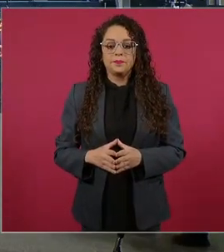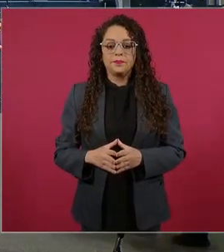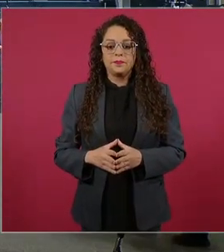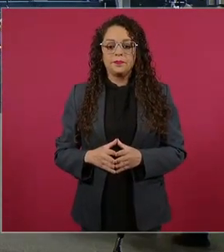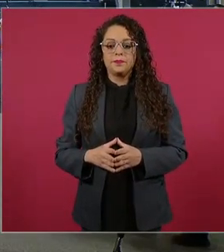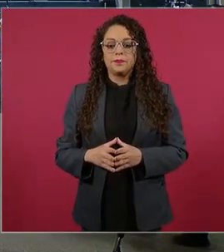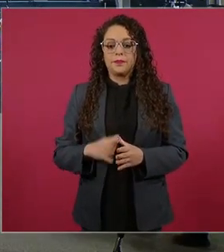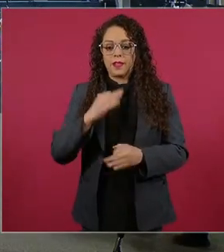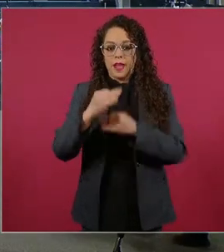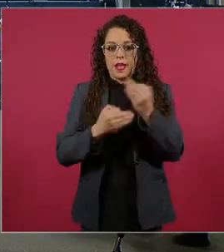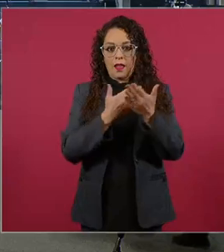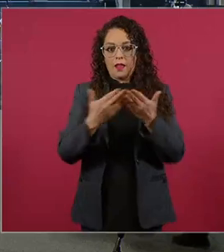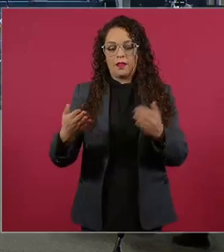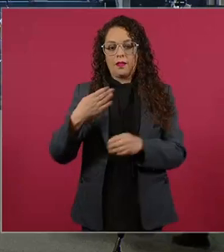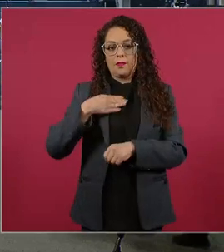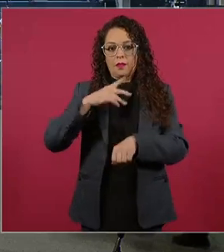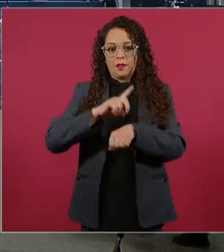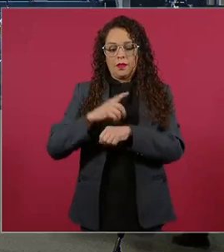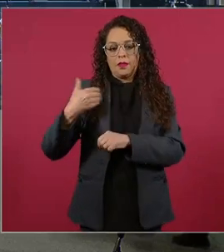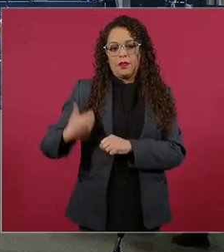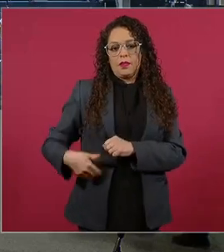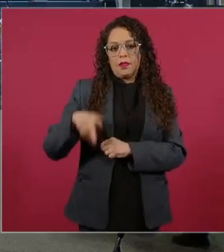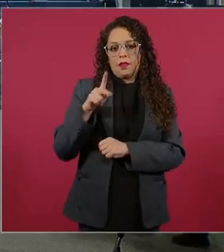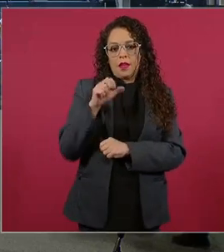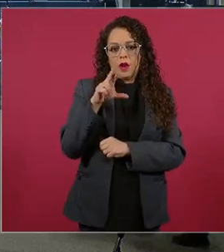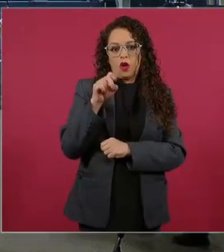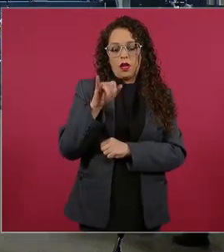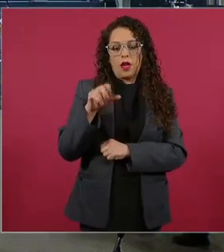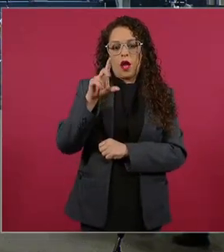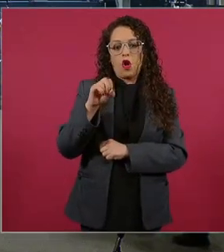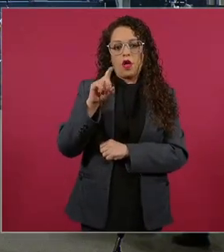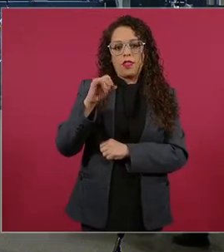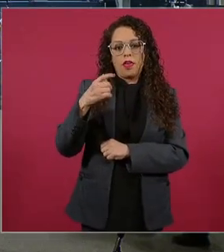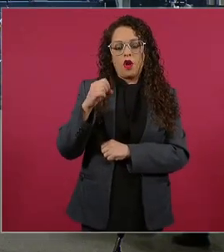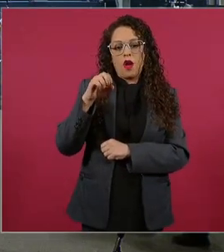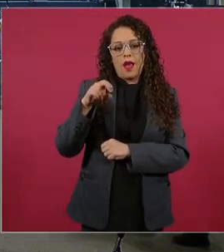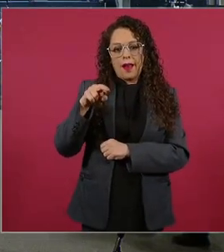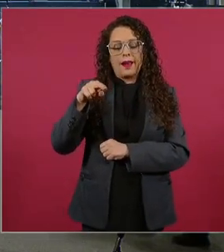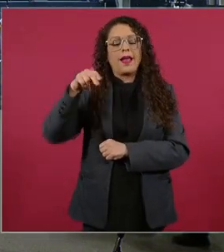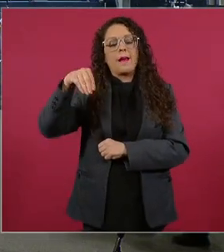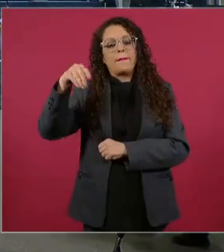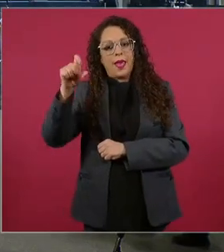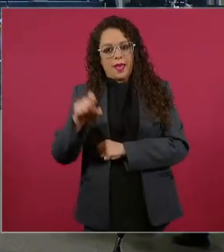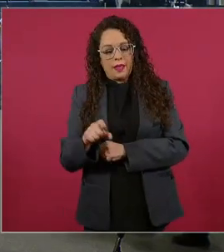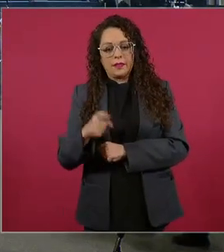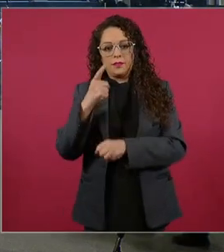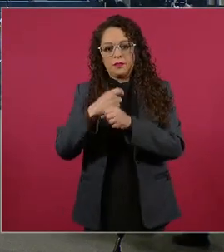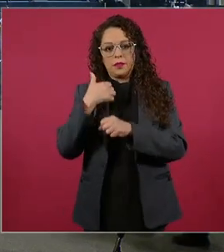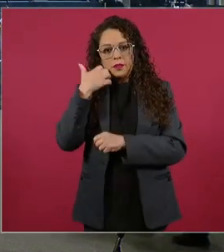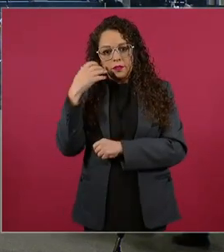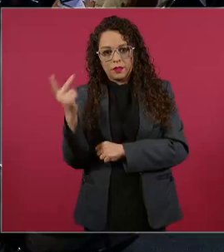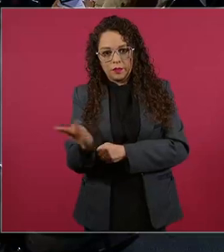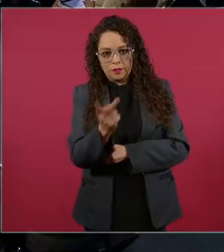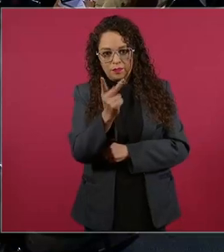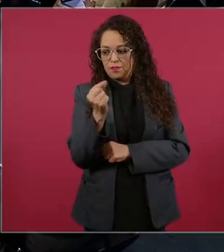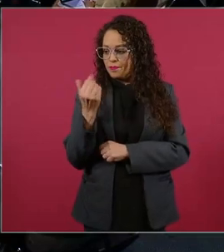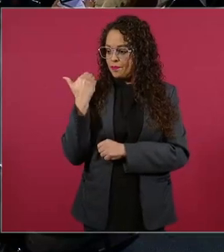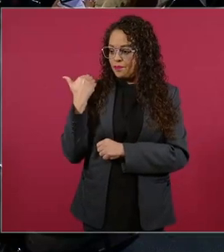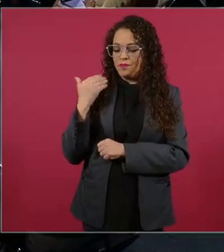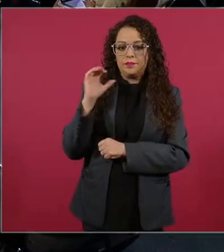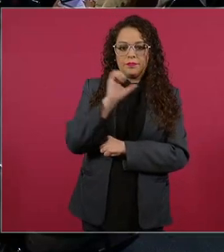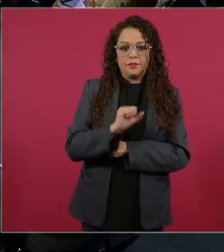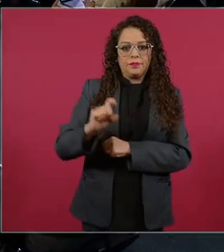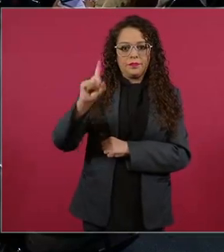Buenos días a todos. Mi nombre es Yuval Carolina, de códigolibre.mx. Primera pregunta. Presidente, sobre la gira de trabajo de fin de semana y el proyecto